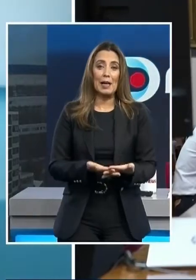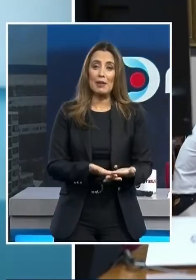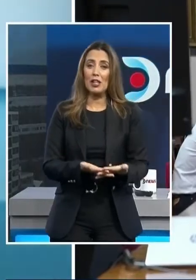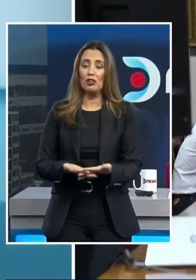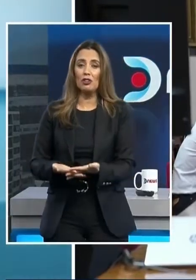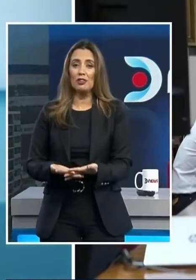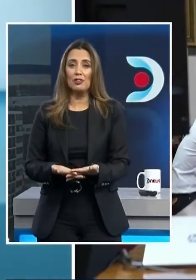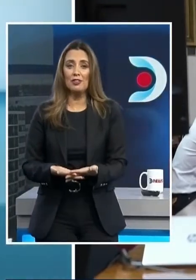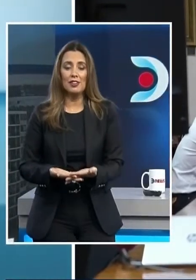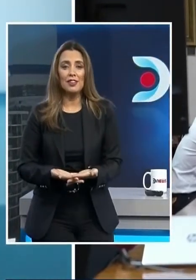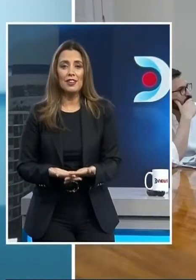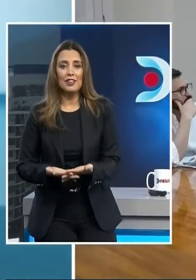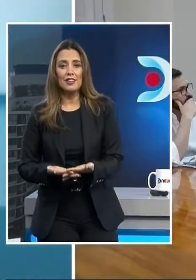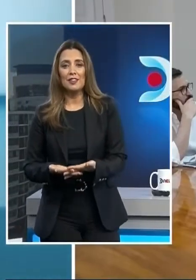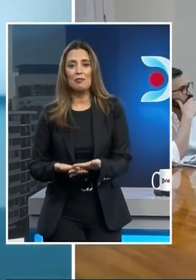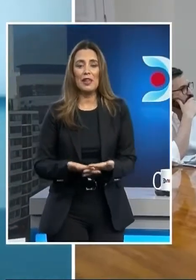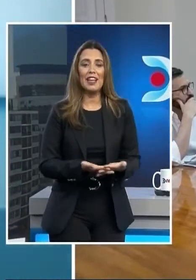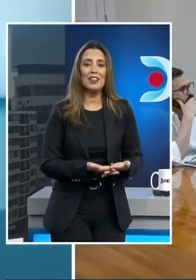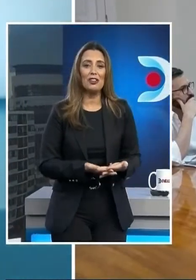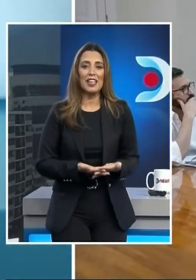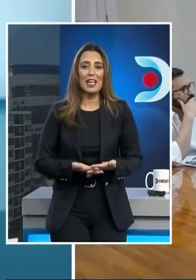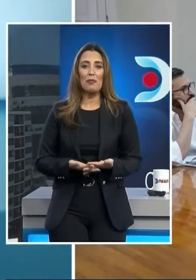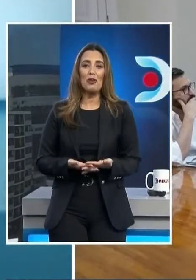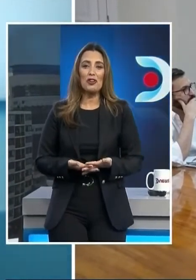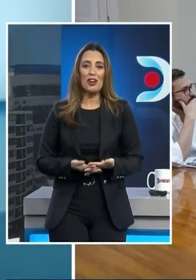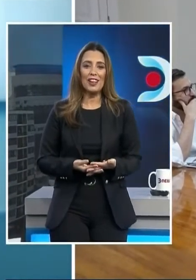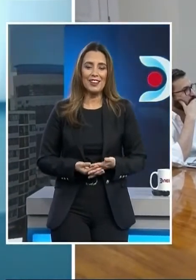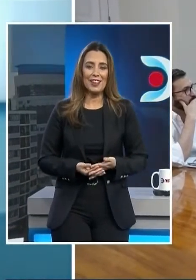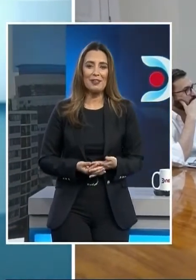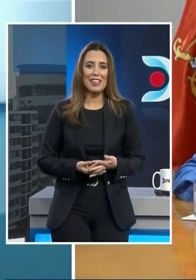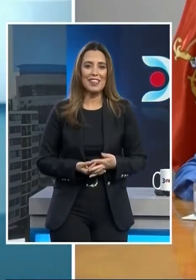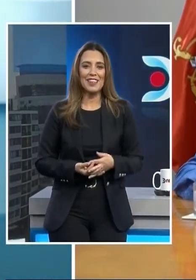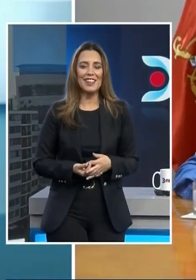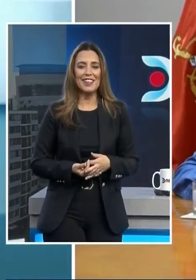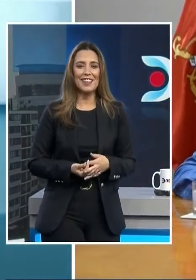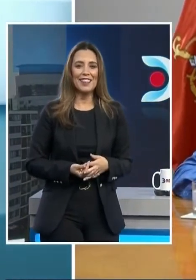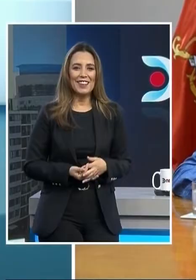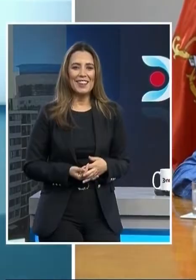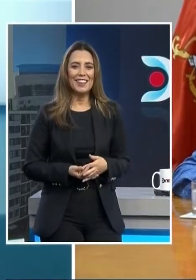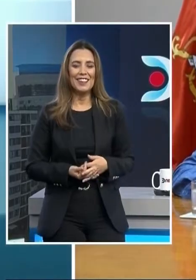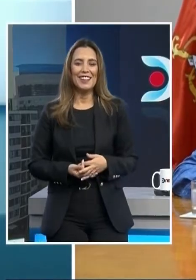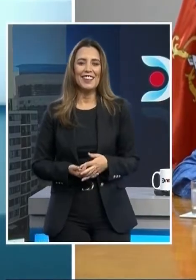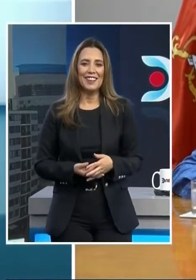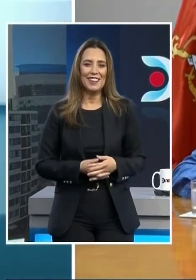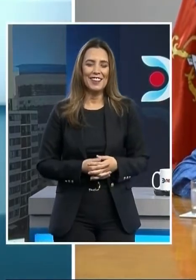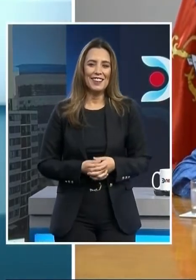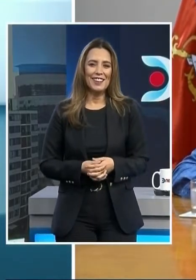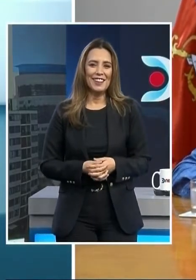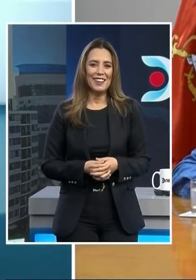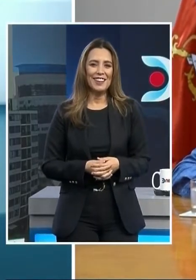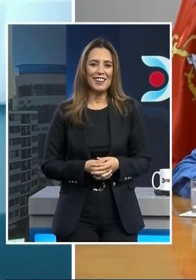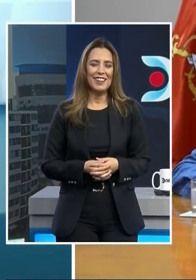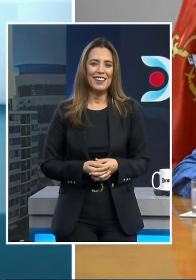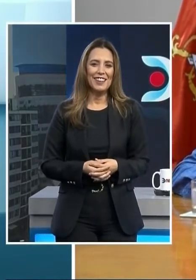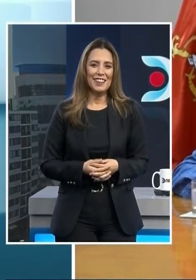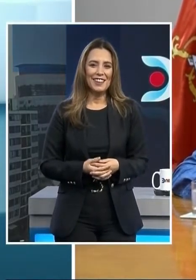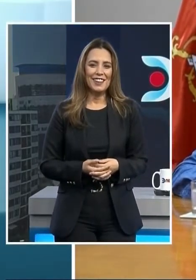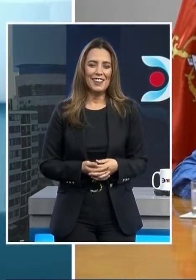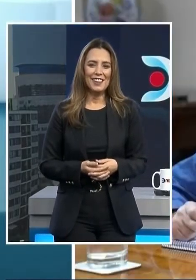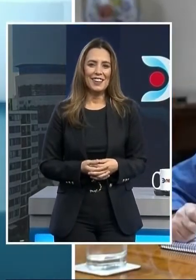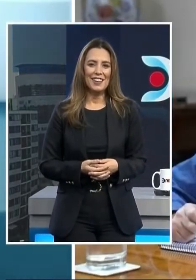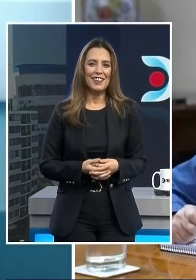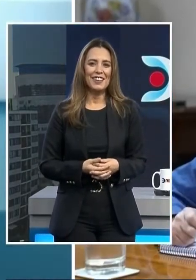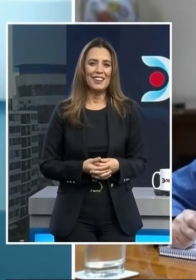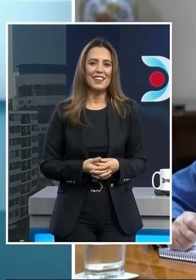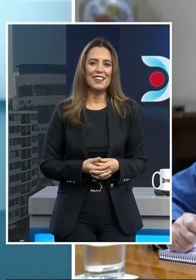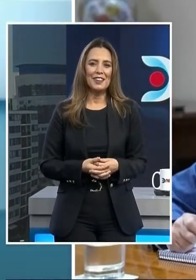es el camino. No, para lograr el apoyo a la ministra. Lucía, lo que va a decir la interpelación